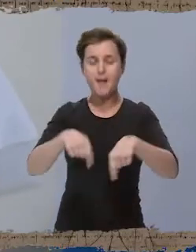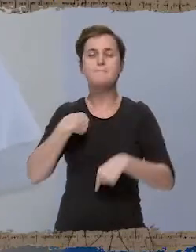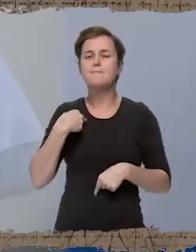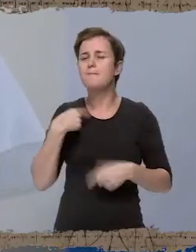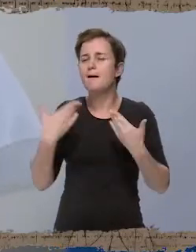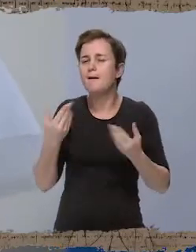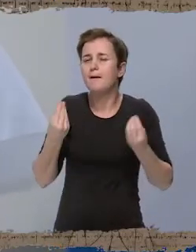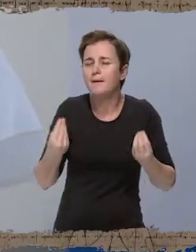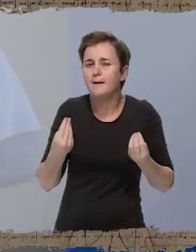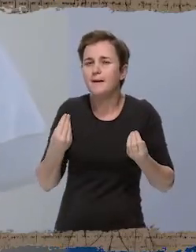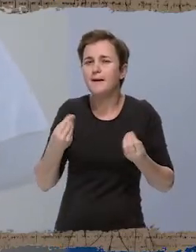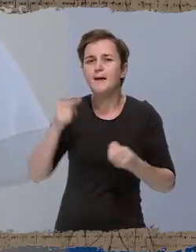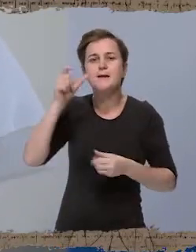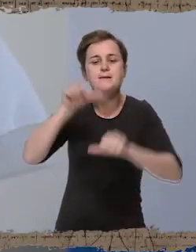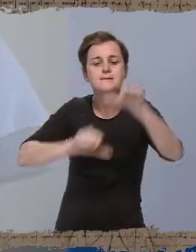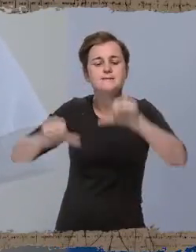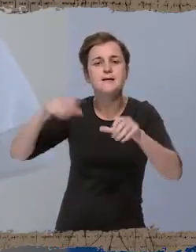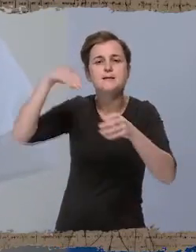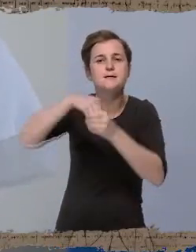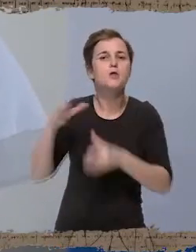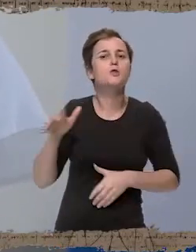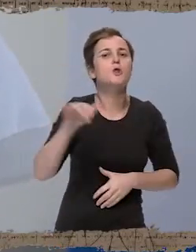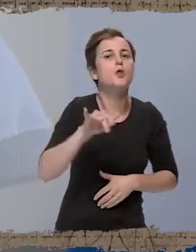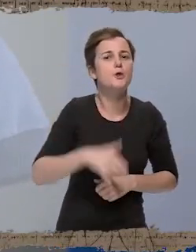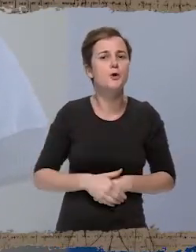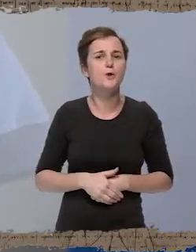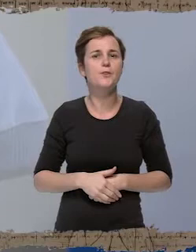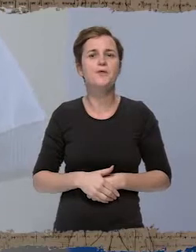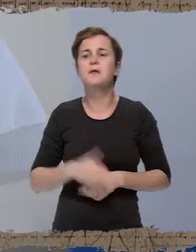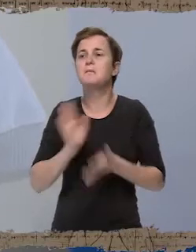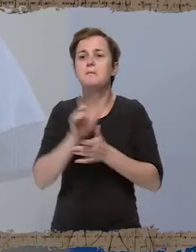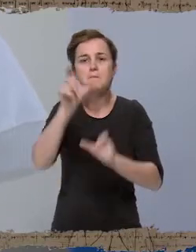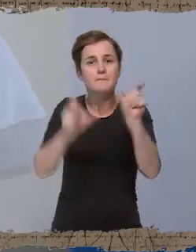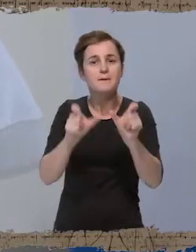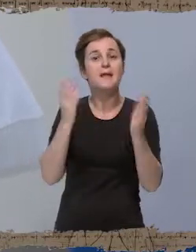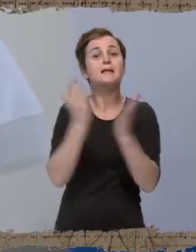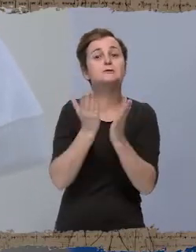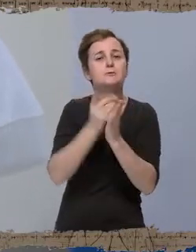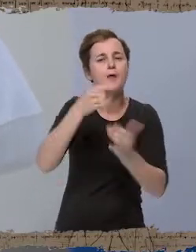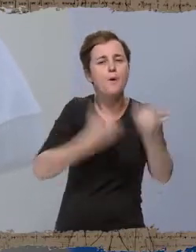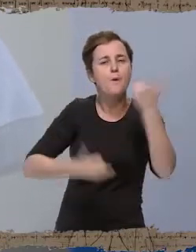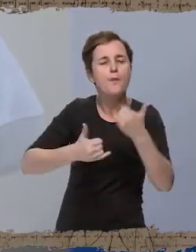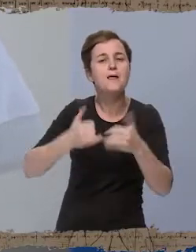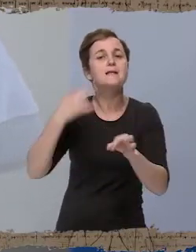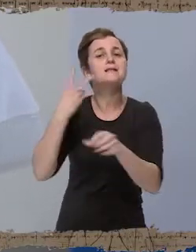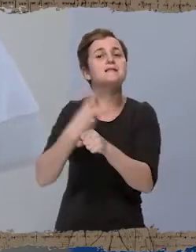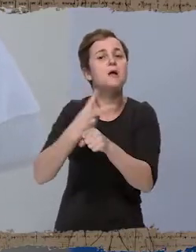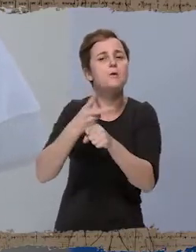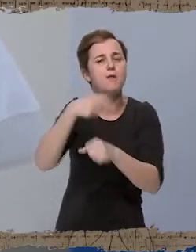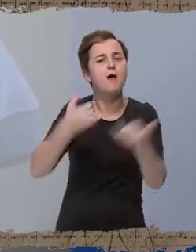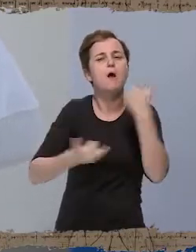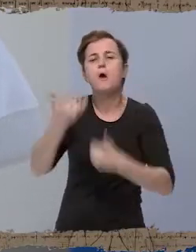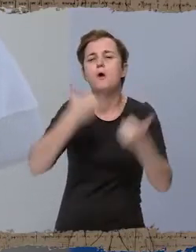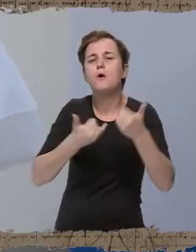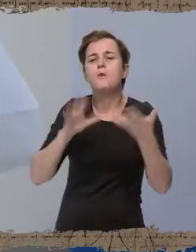hoy vamos a hablar acerca del rol de la ciencia en la vida cotidiana y hablaremos con estudiantes de secundaria que nos van